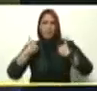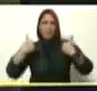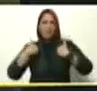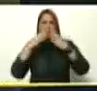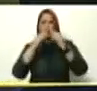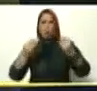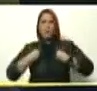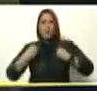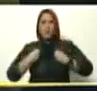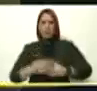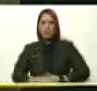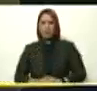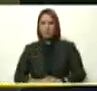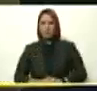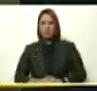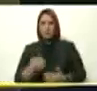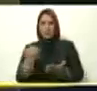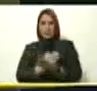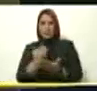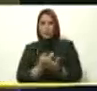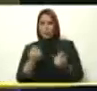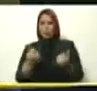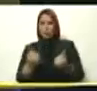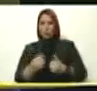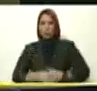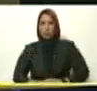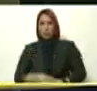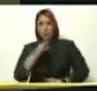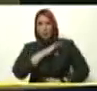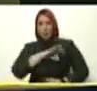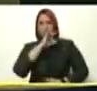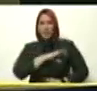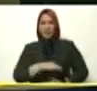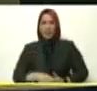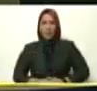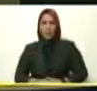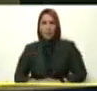vida económica y social del pueblo.